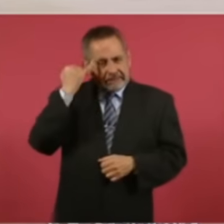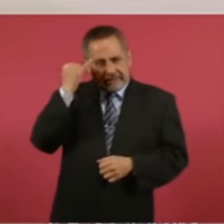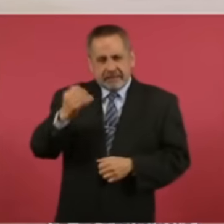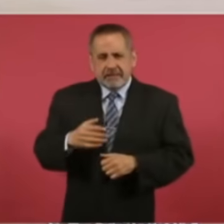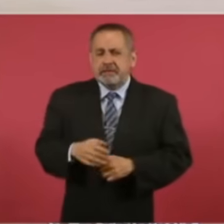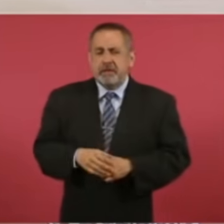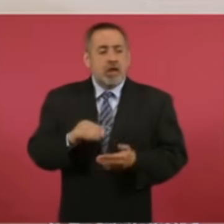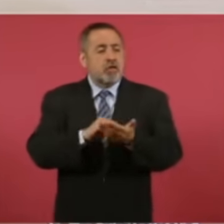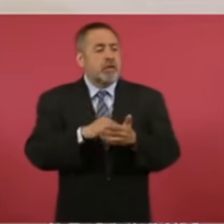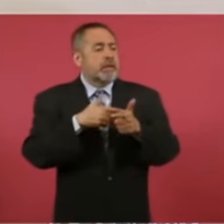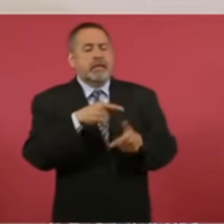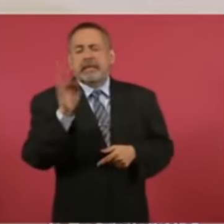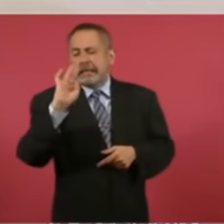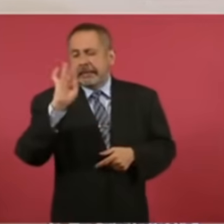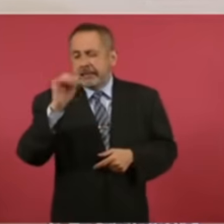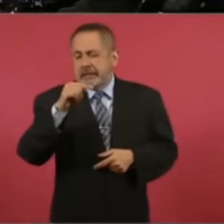si seguimos con el proyecto